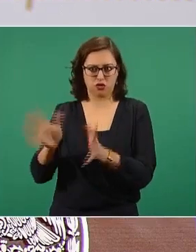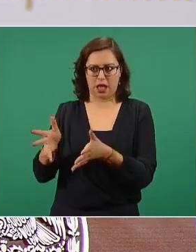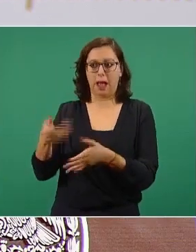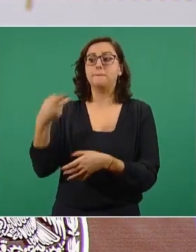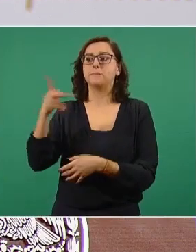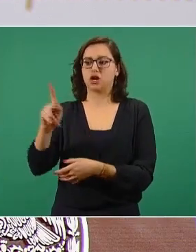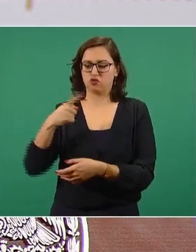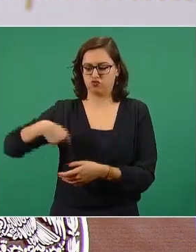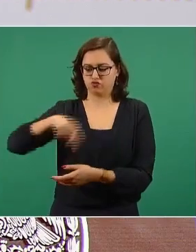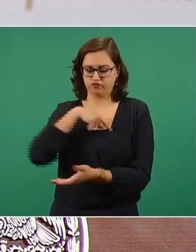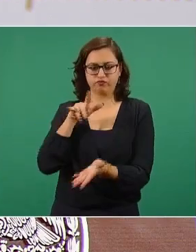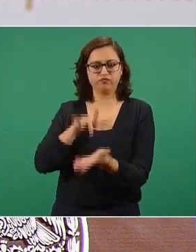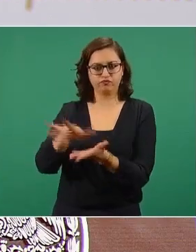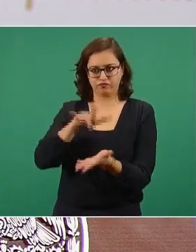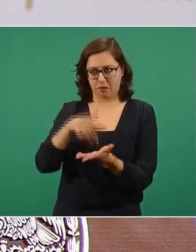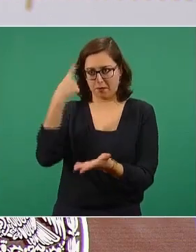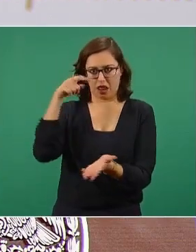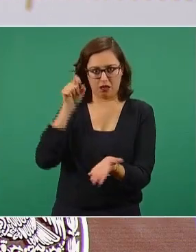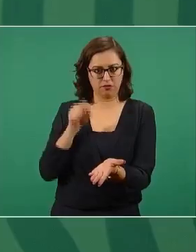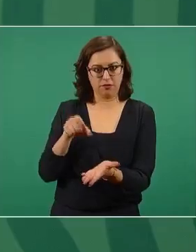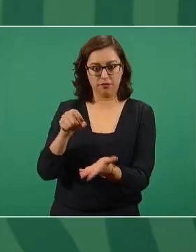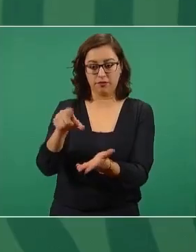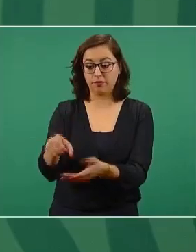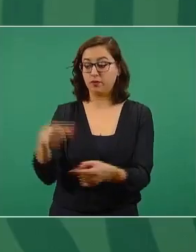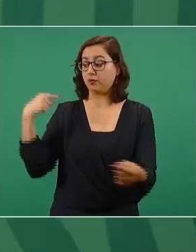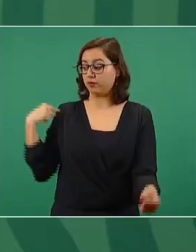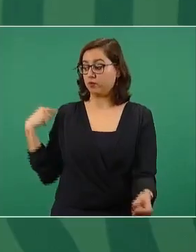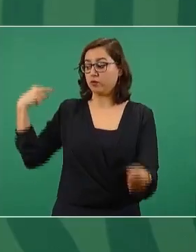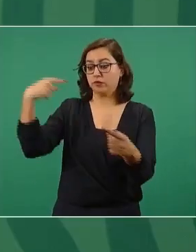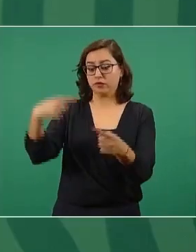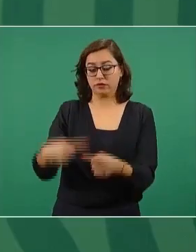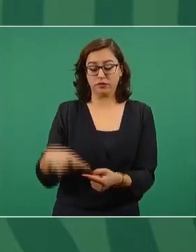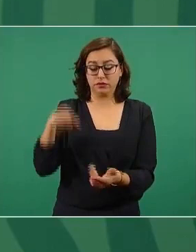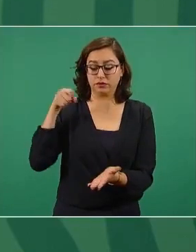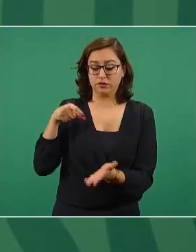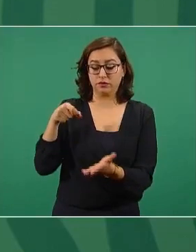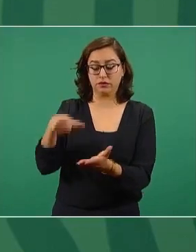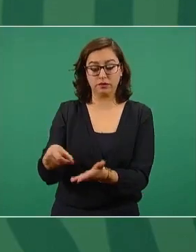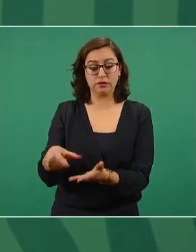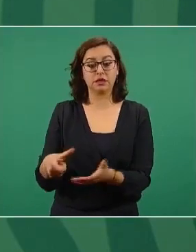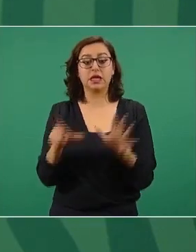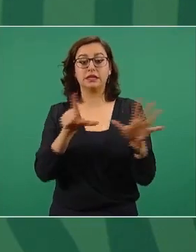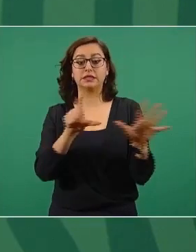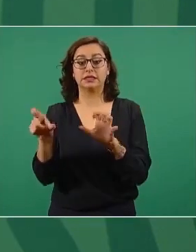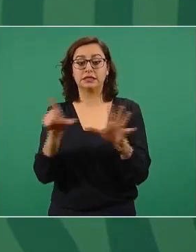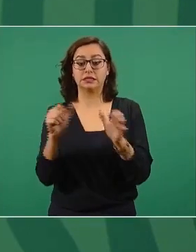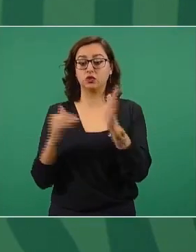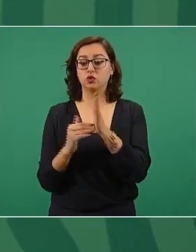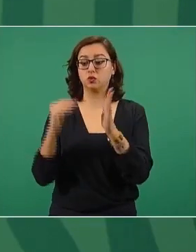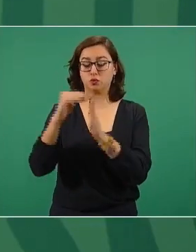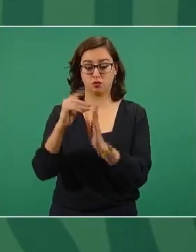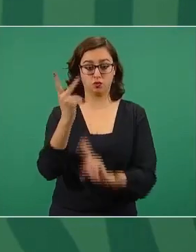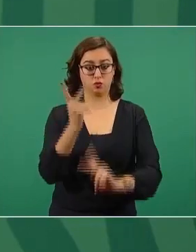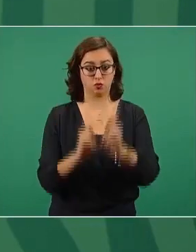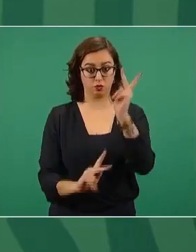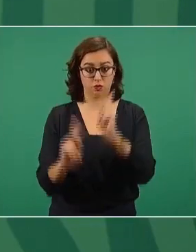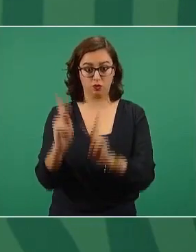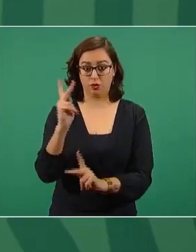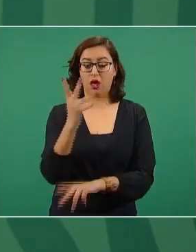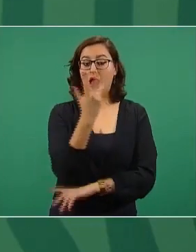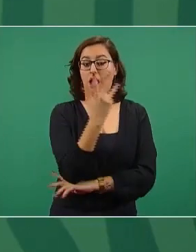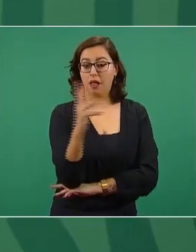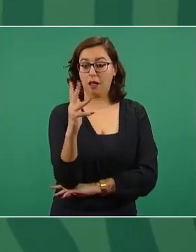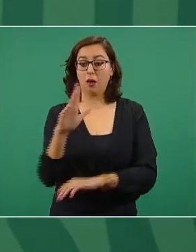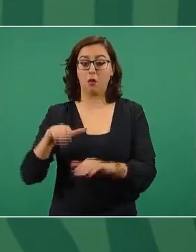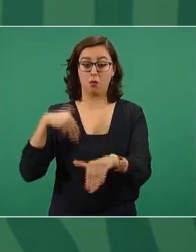se han sembrado hasta ahora 700 millones de plantas y se llegará